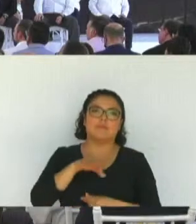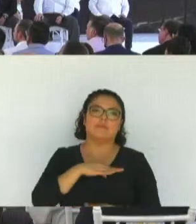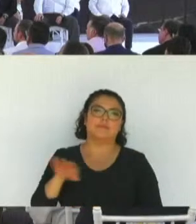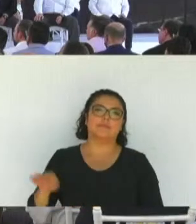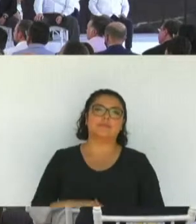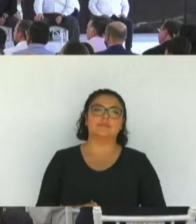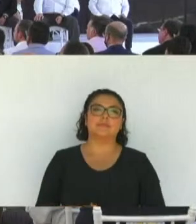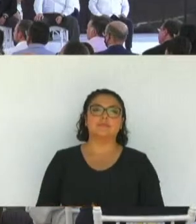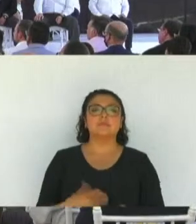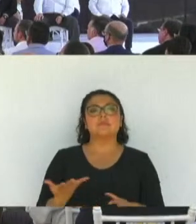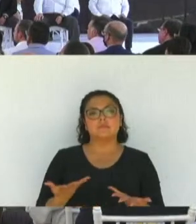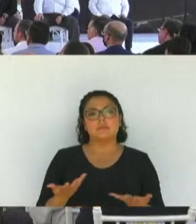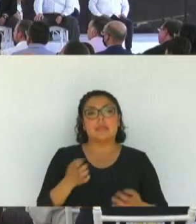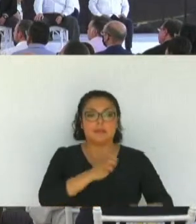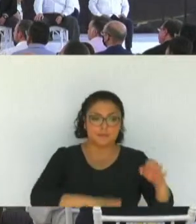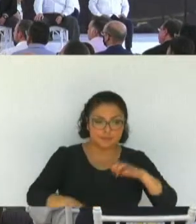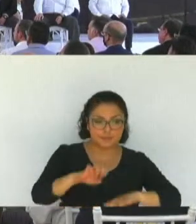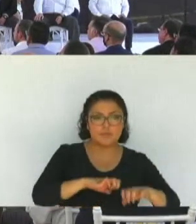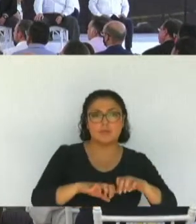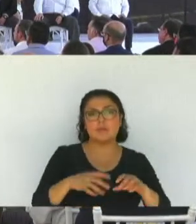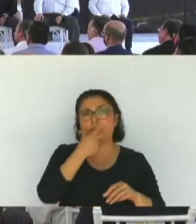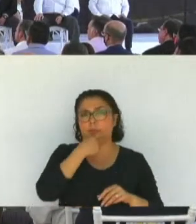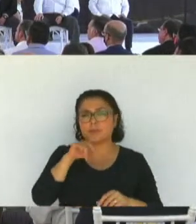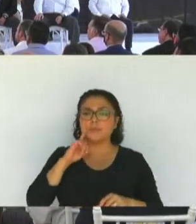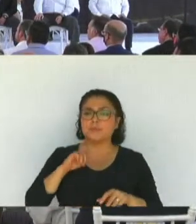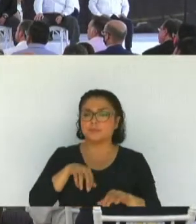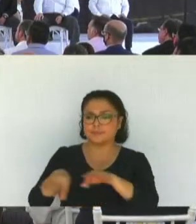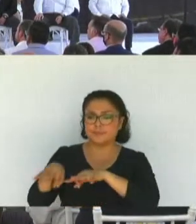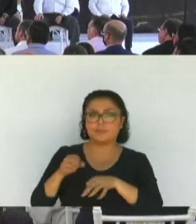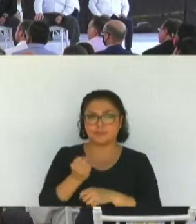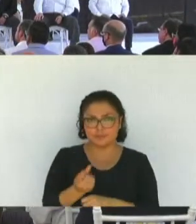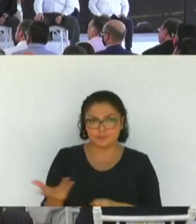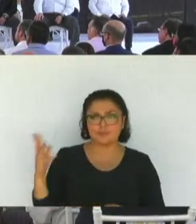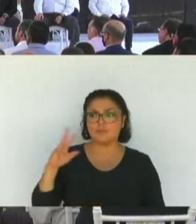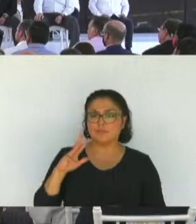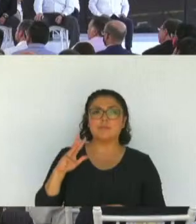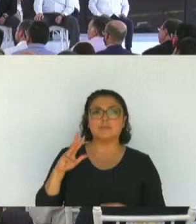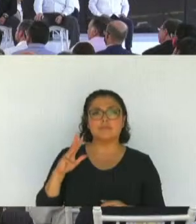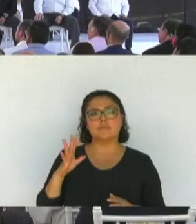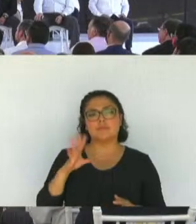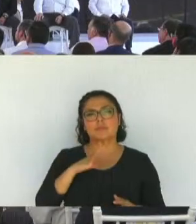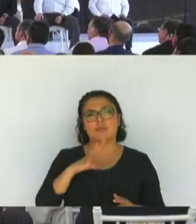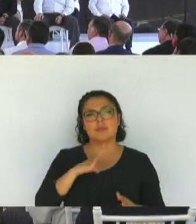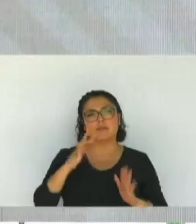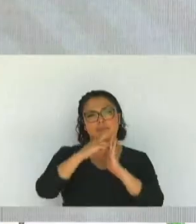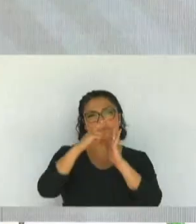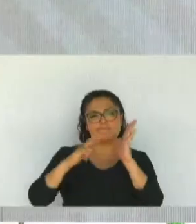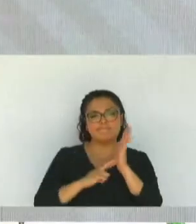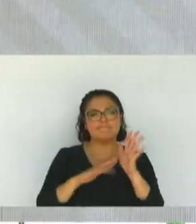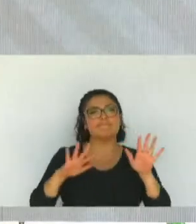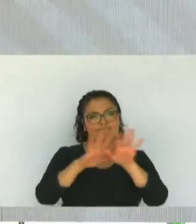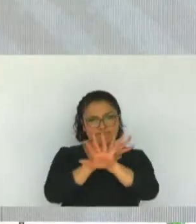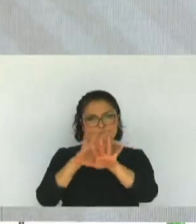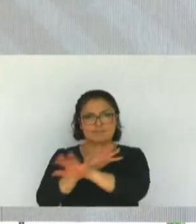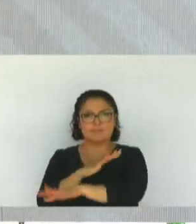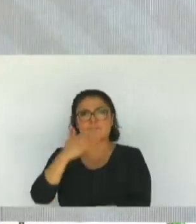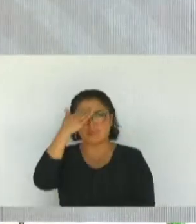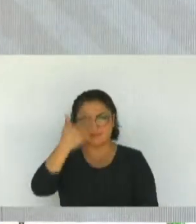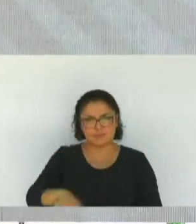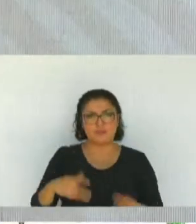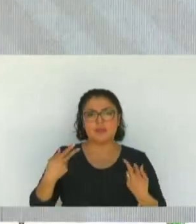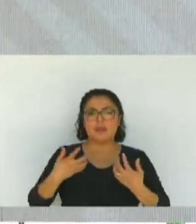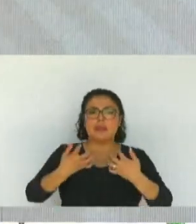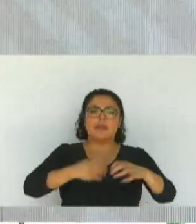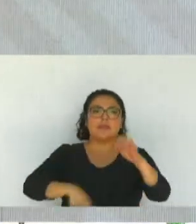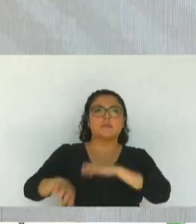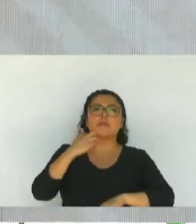de los trabajadores, en medio de la pandemia hubo extraordinarias reformas. La reforma en materia de outsourcing para acabar con estos